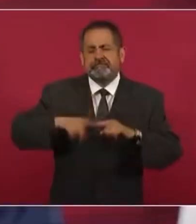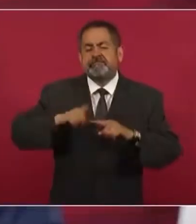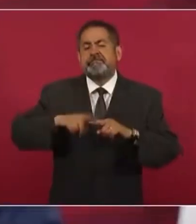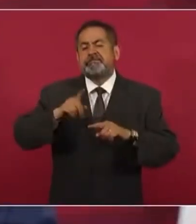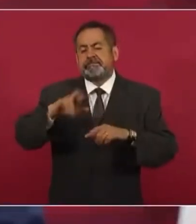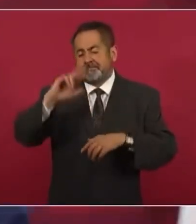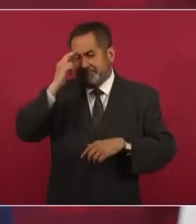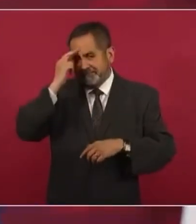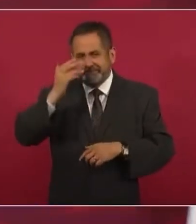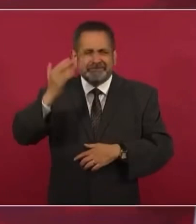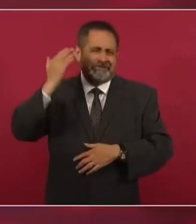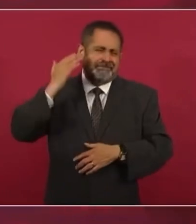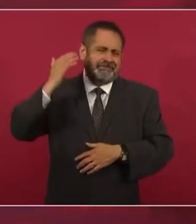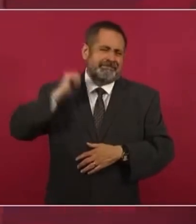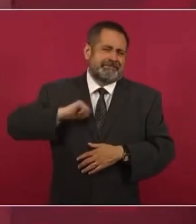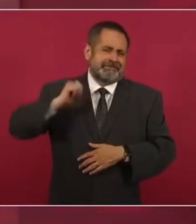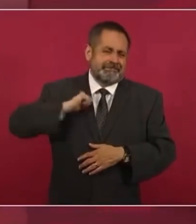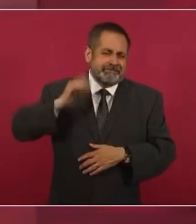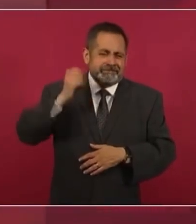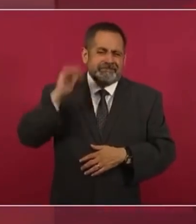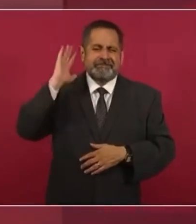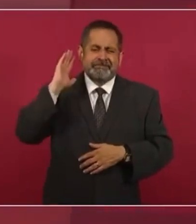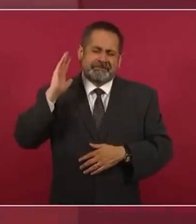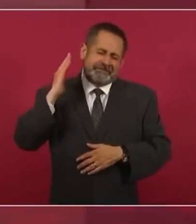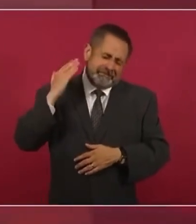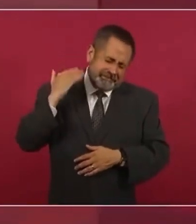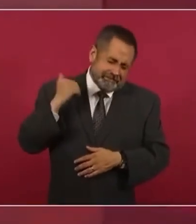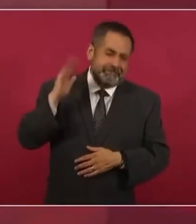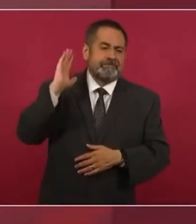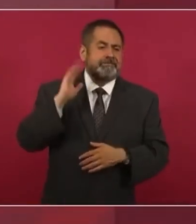lo que hicieron los conservadores cuando fueron a buscar